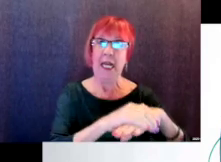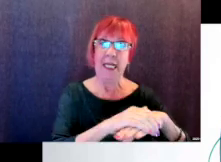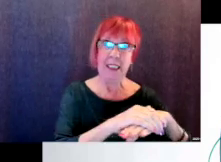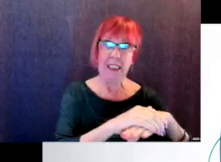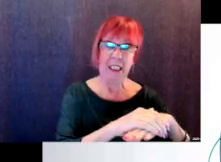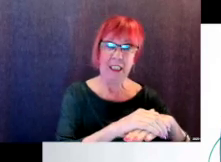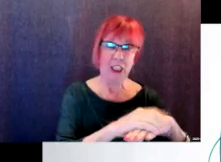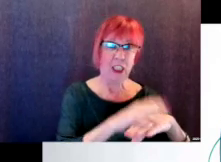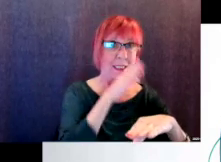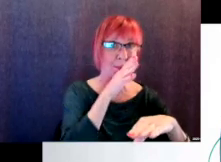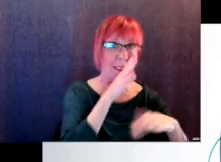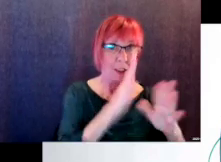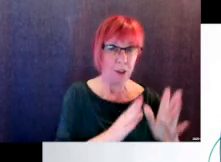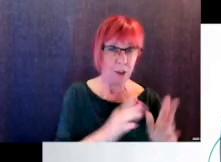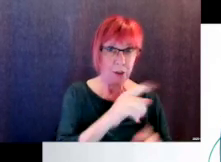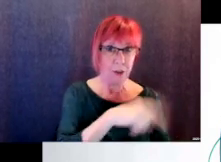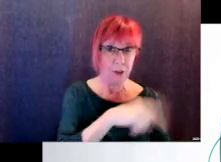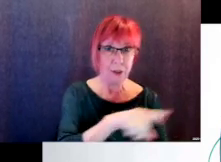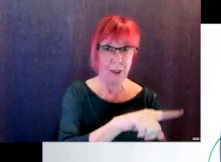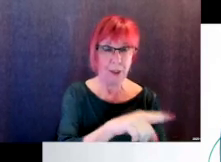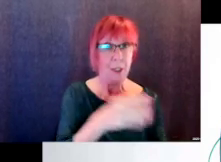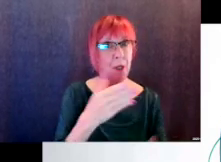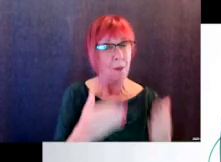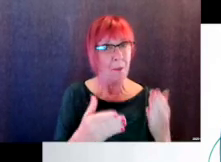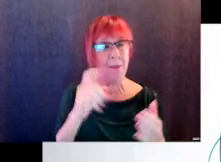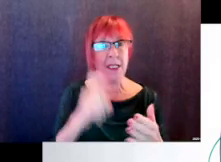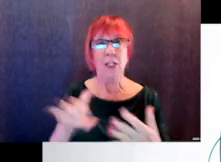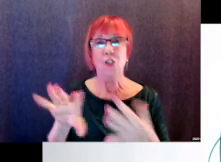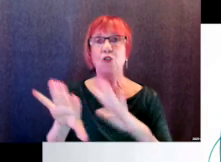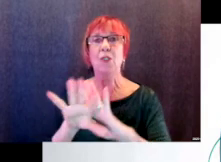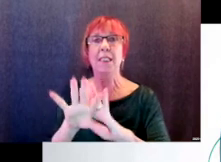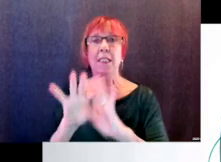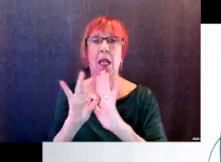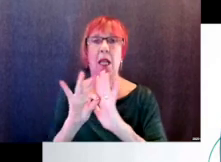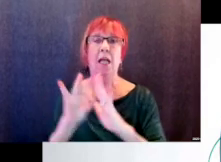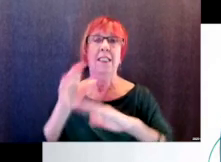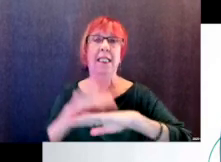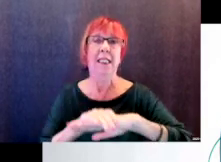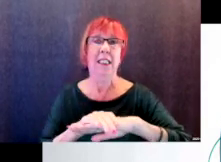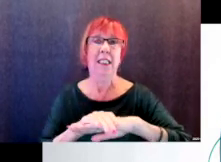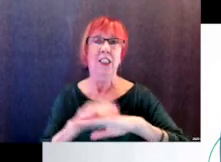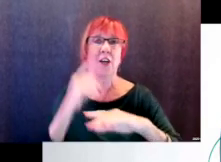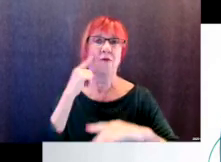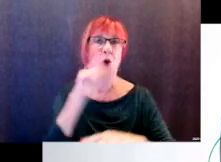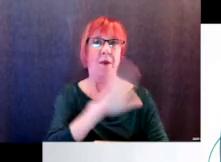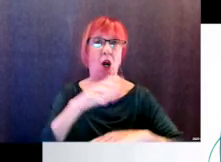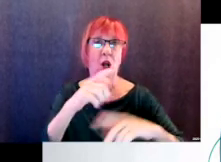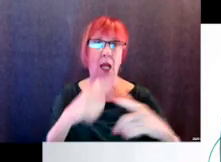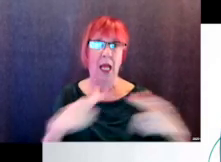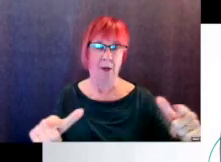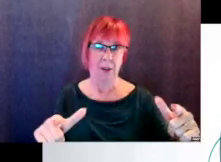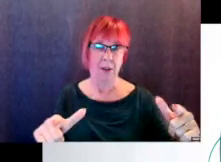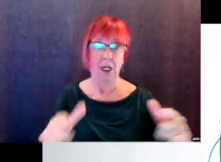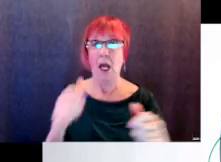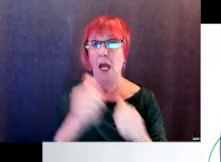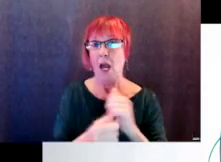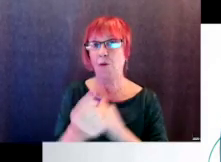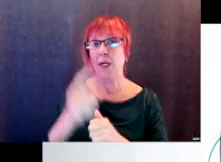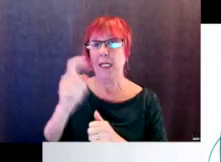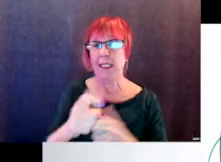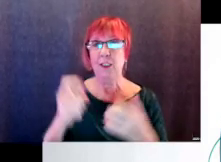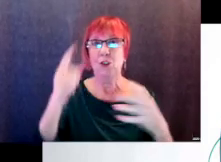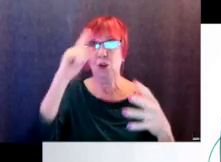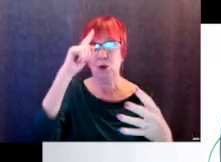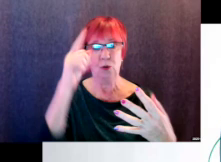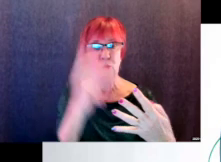Good evening, everyone. My name is Jessica Monterosa, and I am an air pollution specialist. My work here at CARB is focused